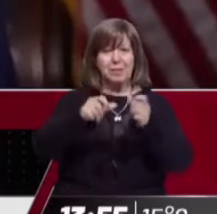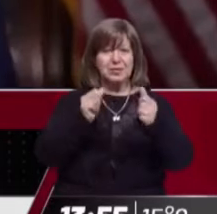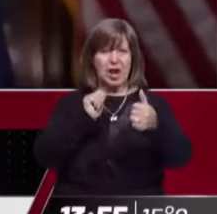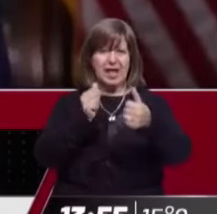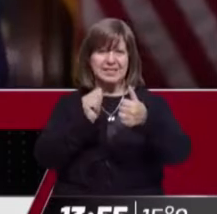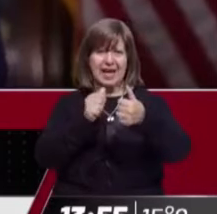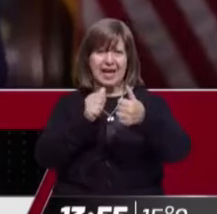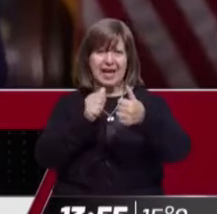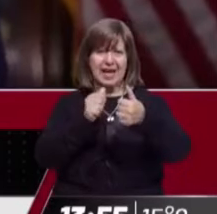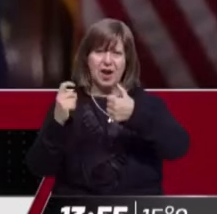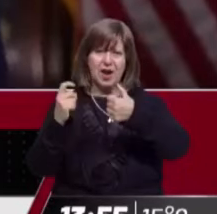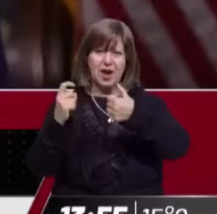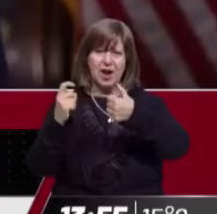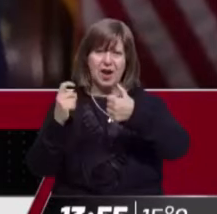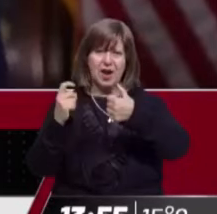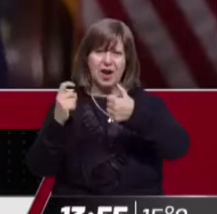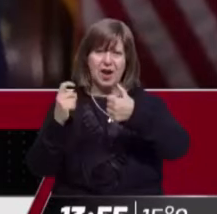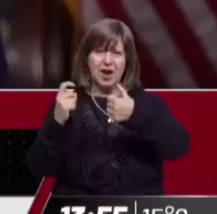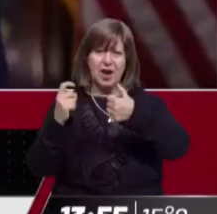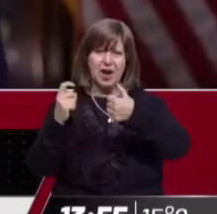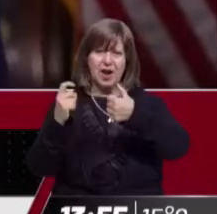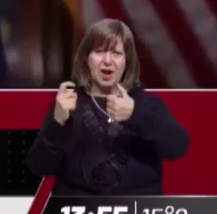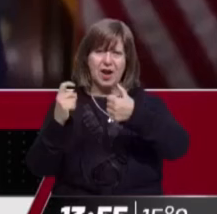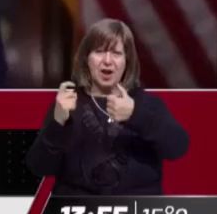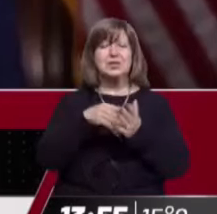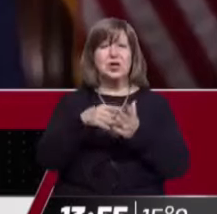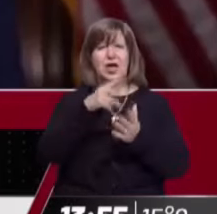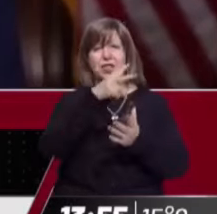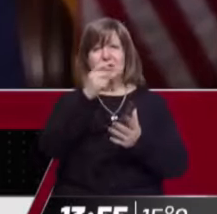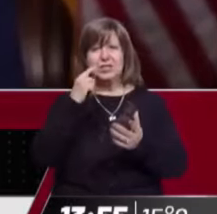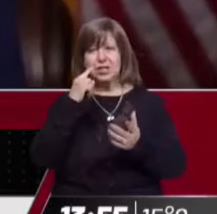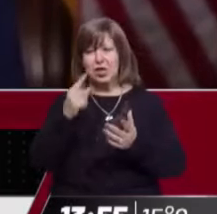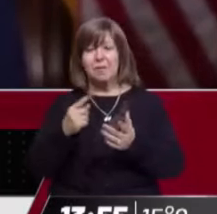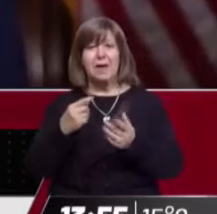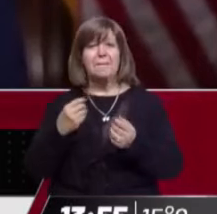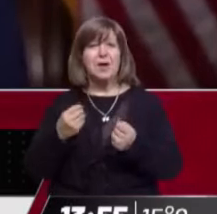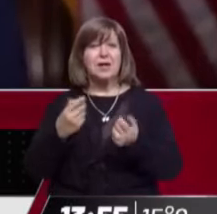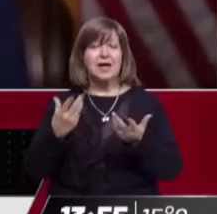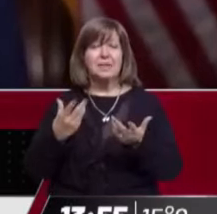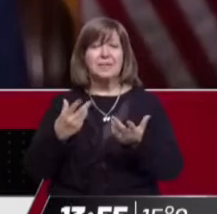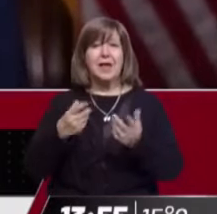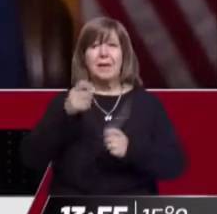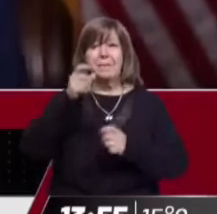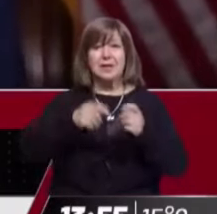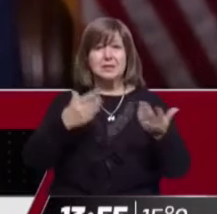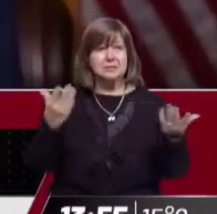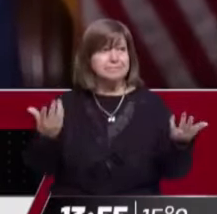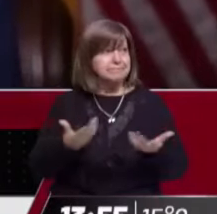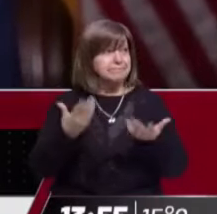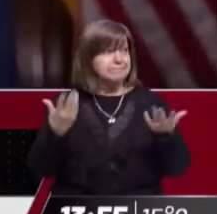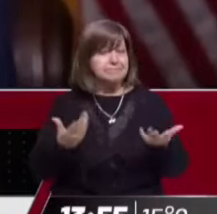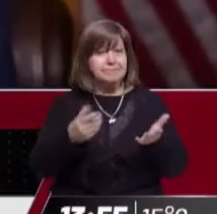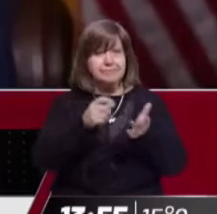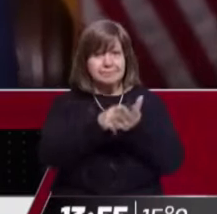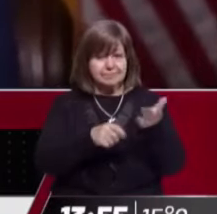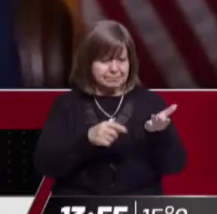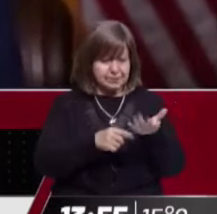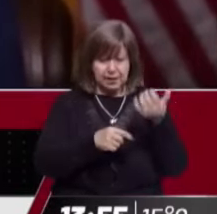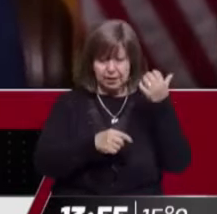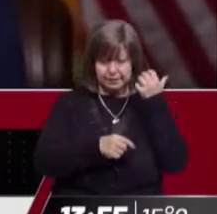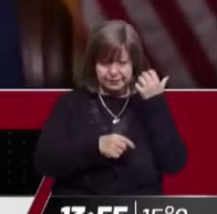solamente 2 millones 200 mil. ¿Esto por qué? Por esto que les contaba recién, porque muchos se quedaron colgados escuchando